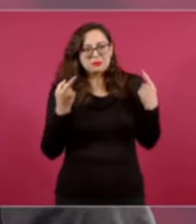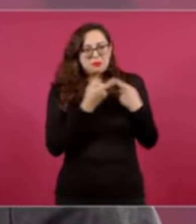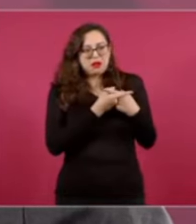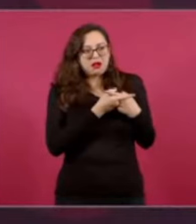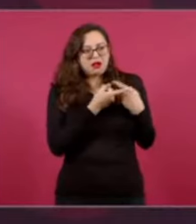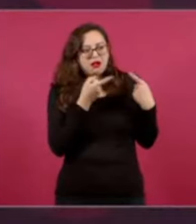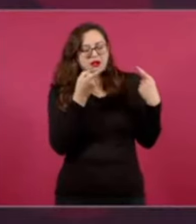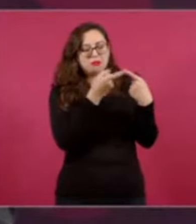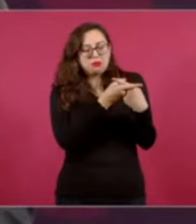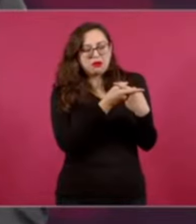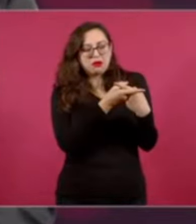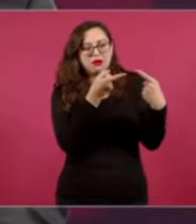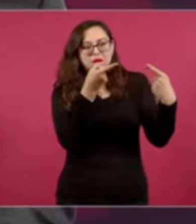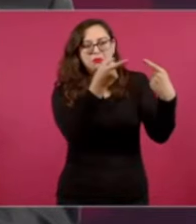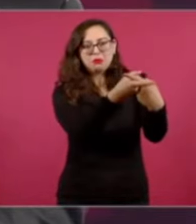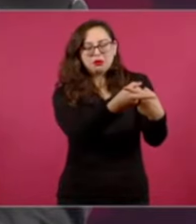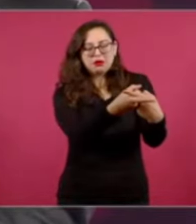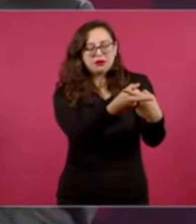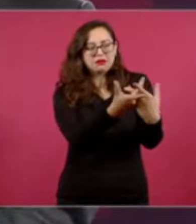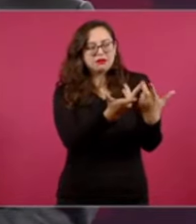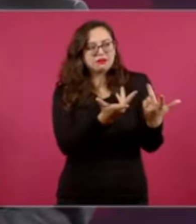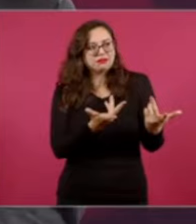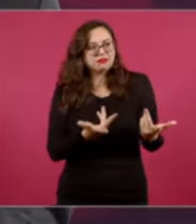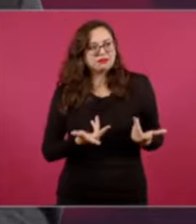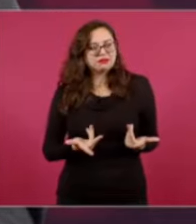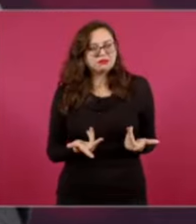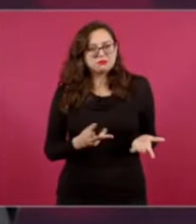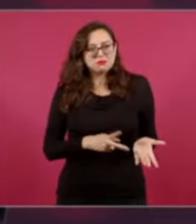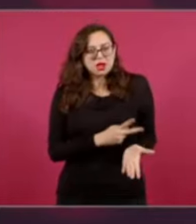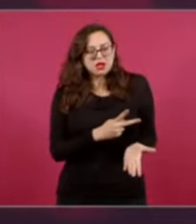en el proceso de transformación que necesitaba el país,